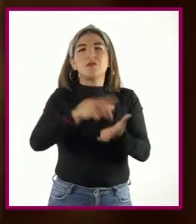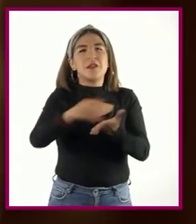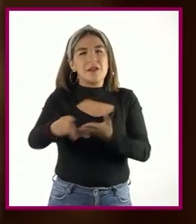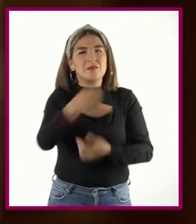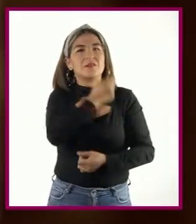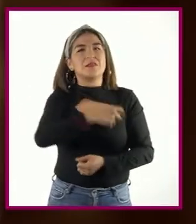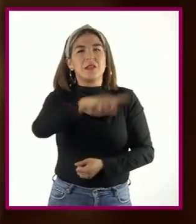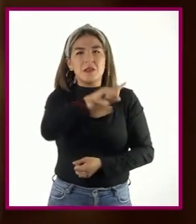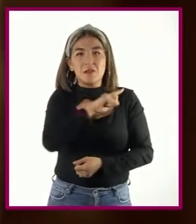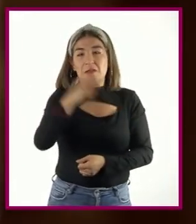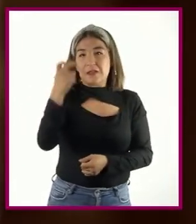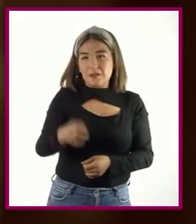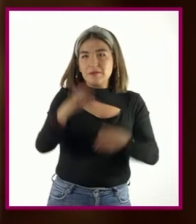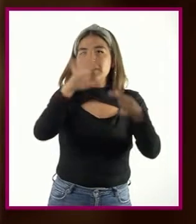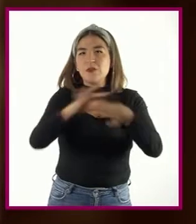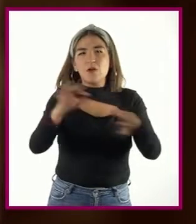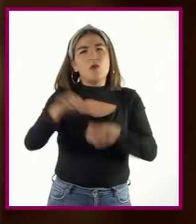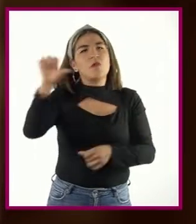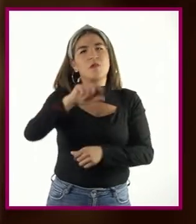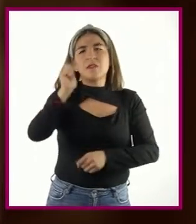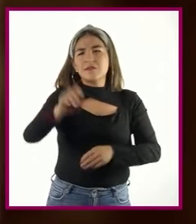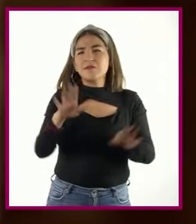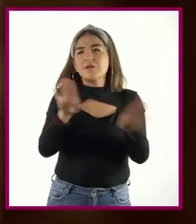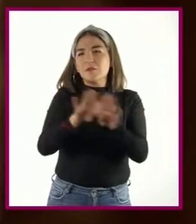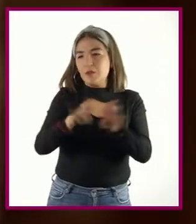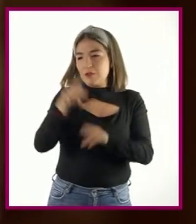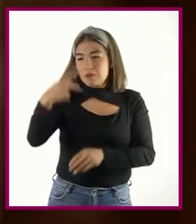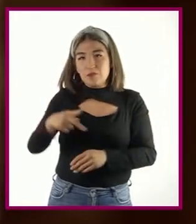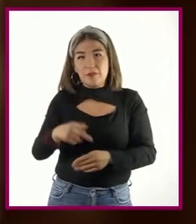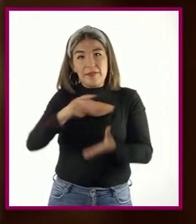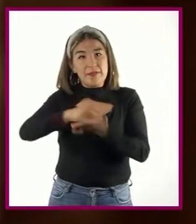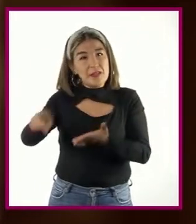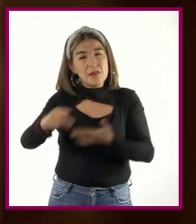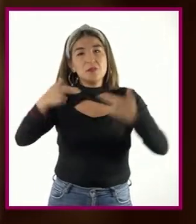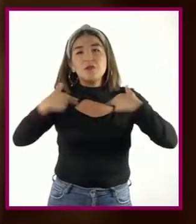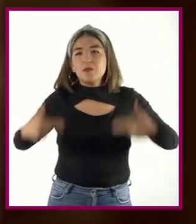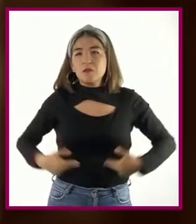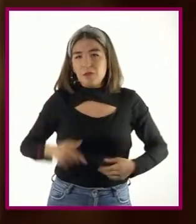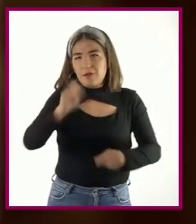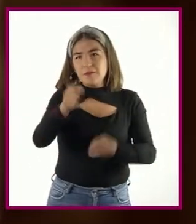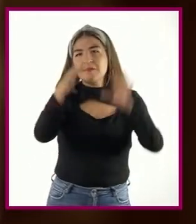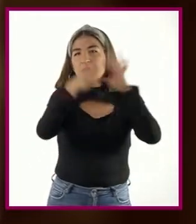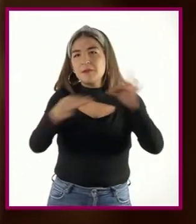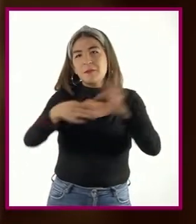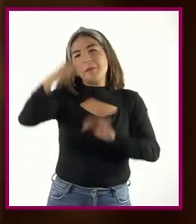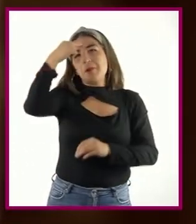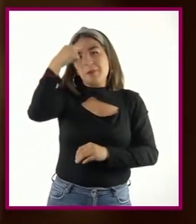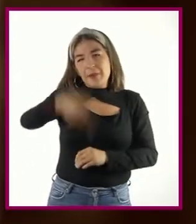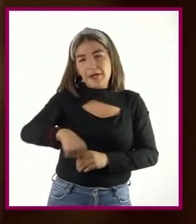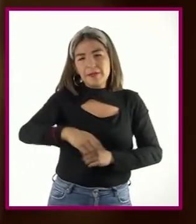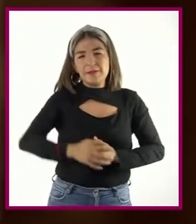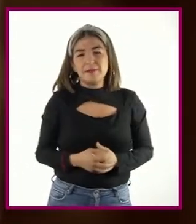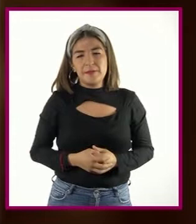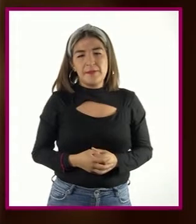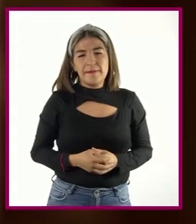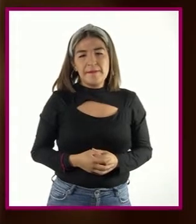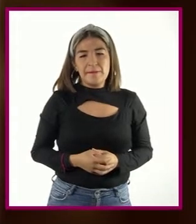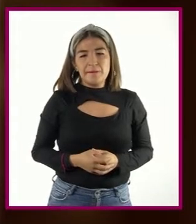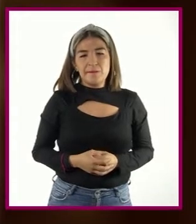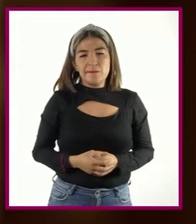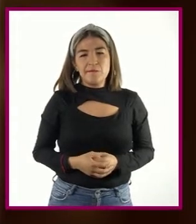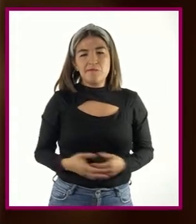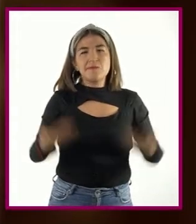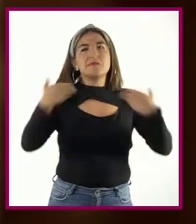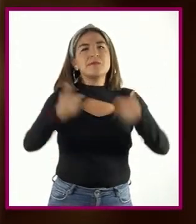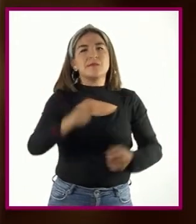salud. Entonces, hoy en día la interpretación sistemática de los derechos humanos nos lleva a entender que